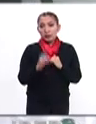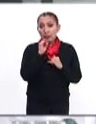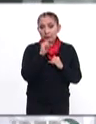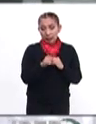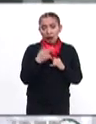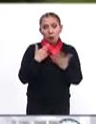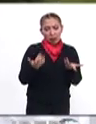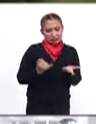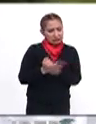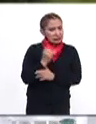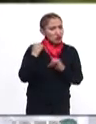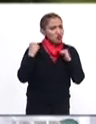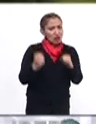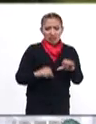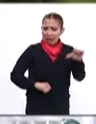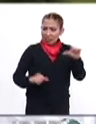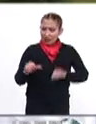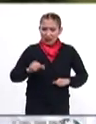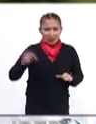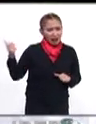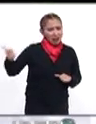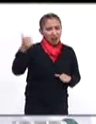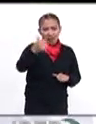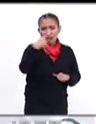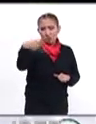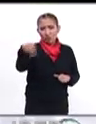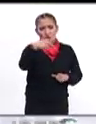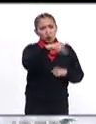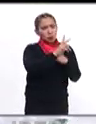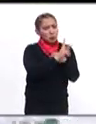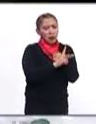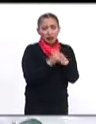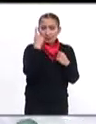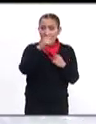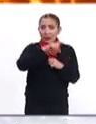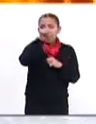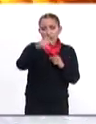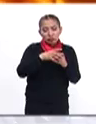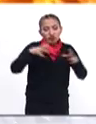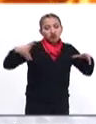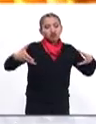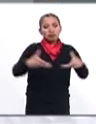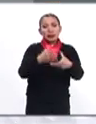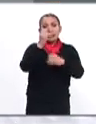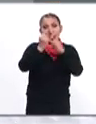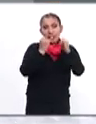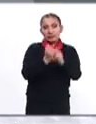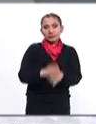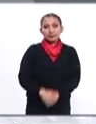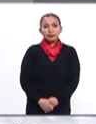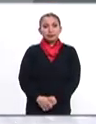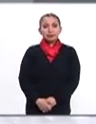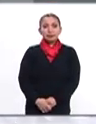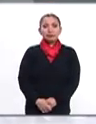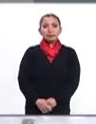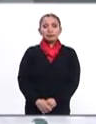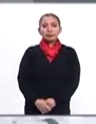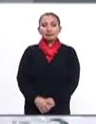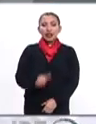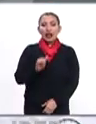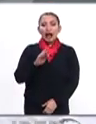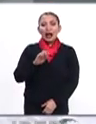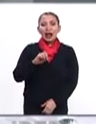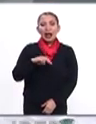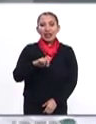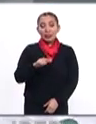que ser de manera contundente la acción, insisto, desde lo local hacia lo internacional para poder generar este tipo de acción.